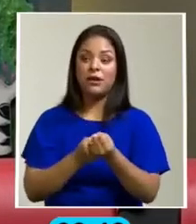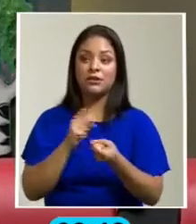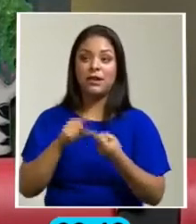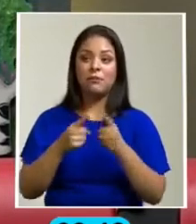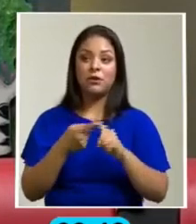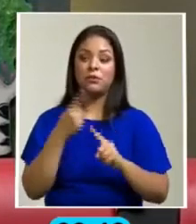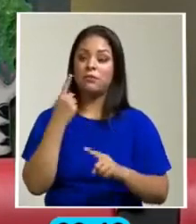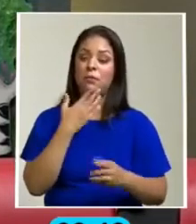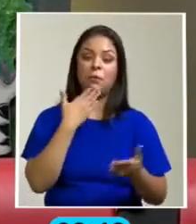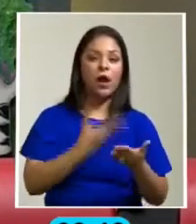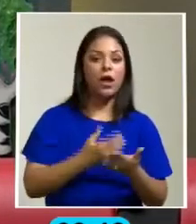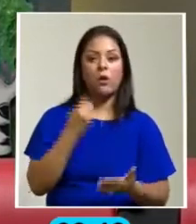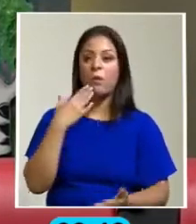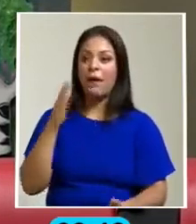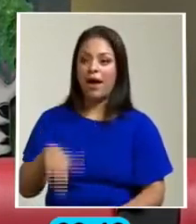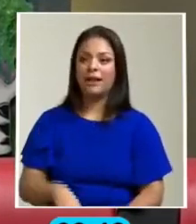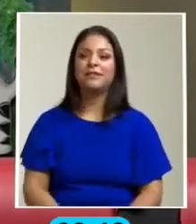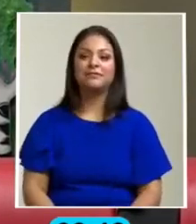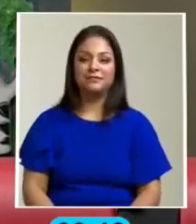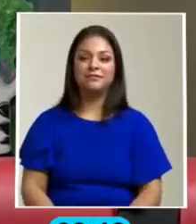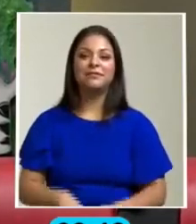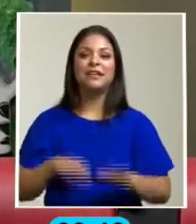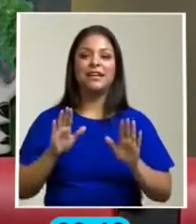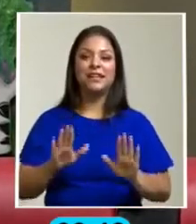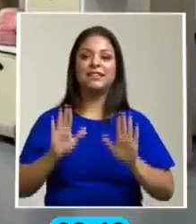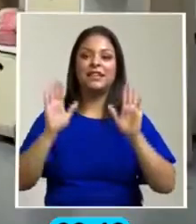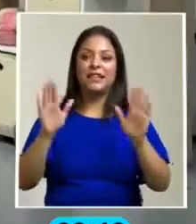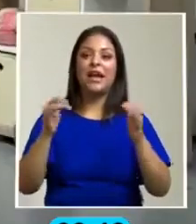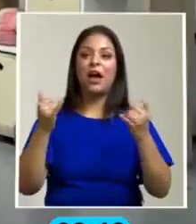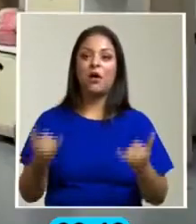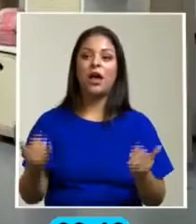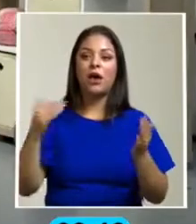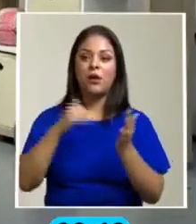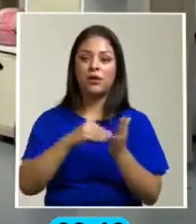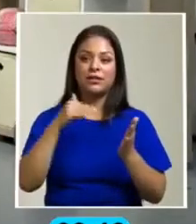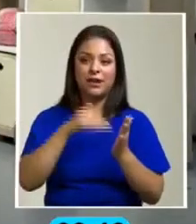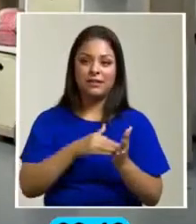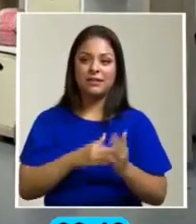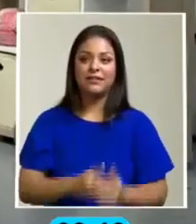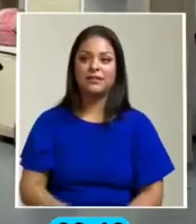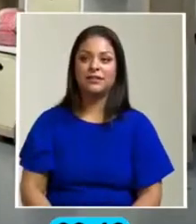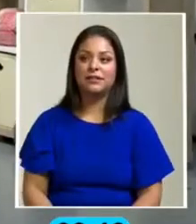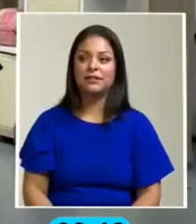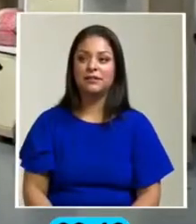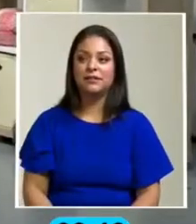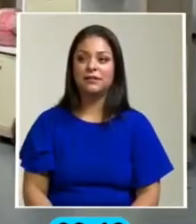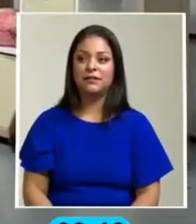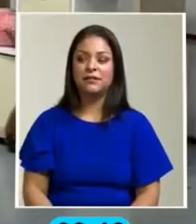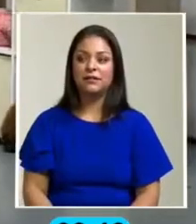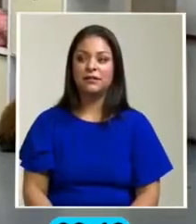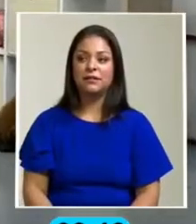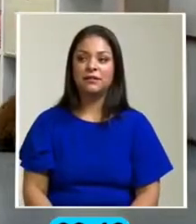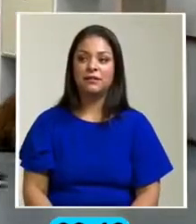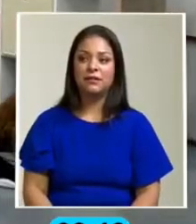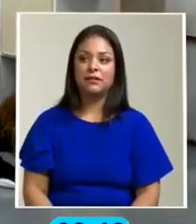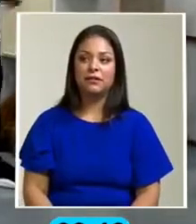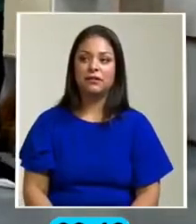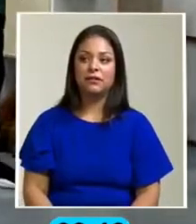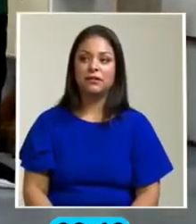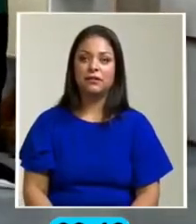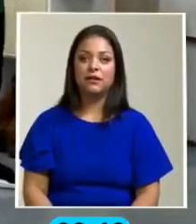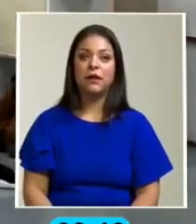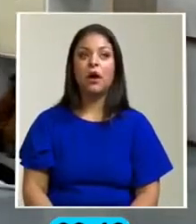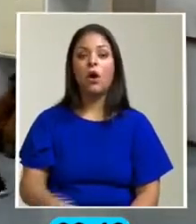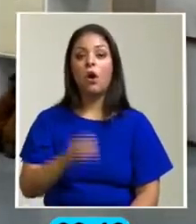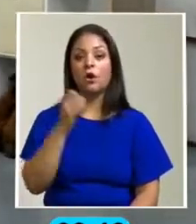Excelente, Ángel. Muy bien. Bien, vamos a lanzar nuevamente la bola. Y Estrella, si gusta, como es el que nos queda, podemos ya recogerlo,